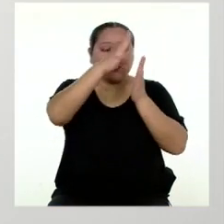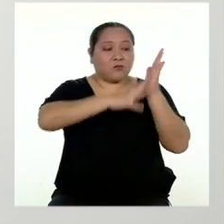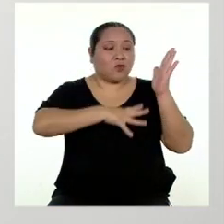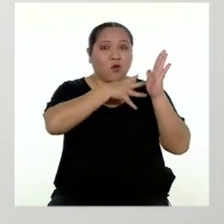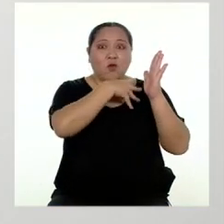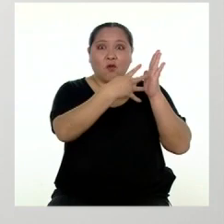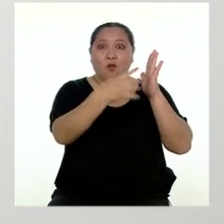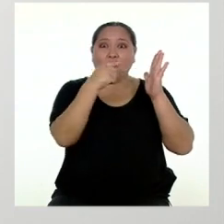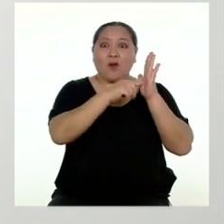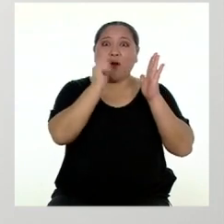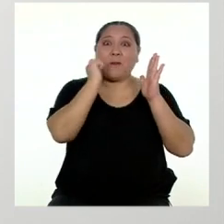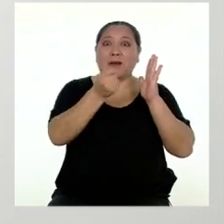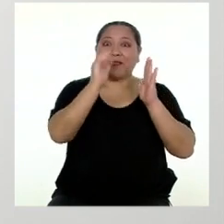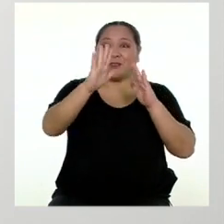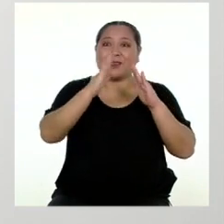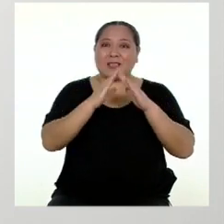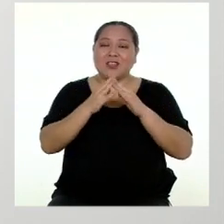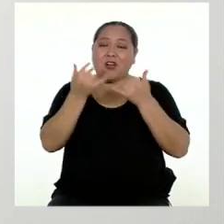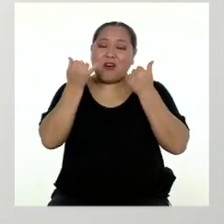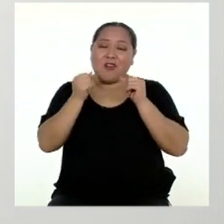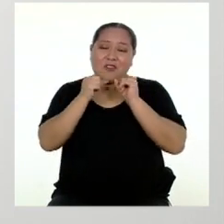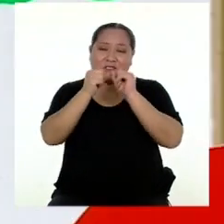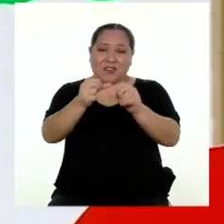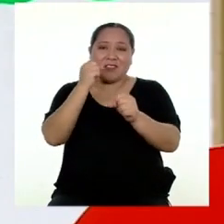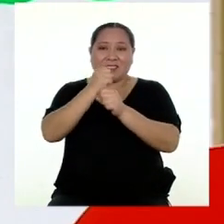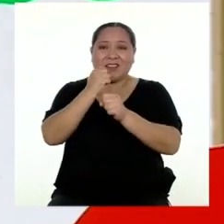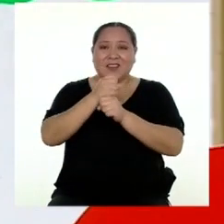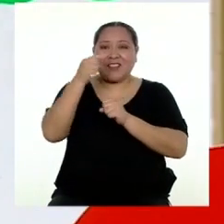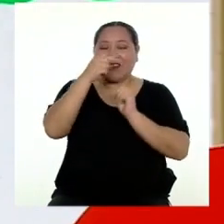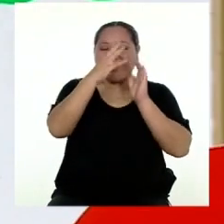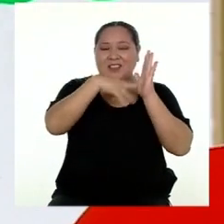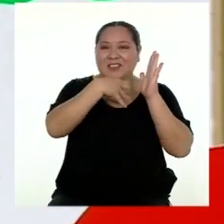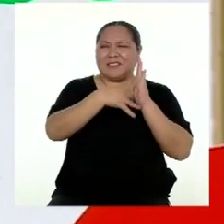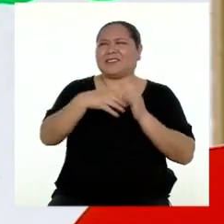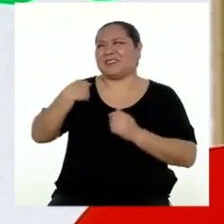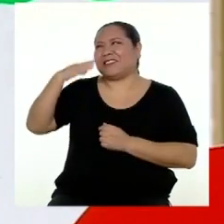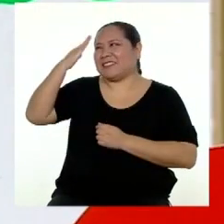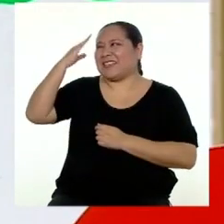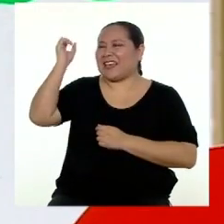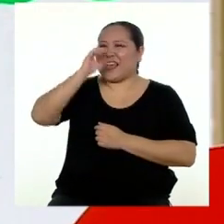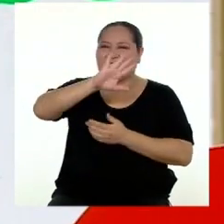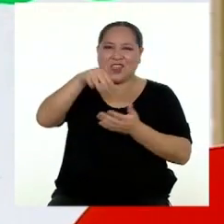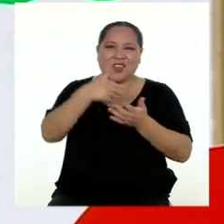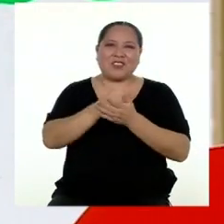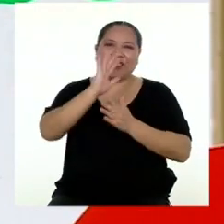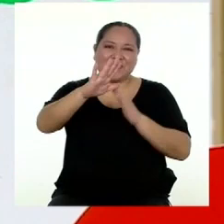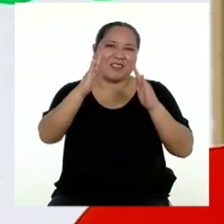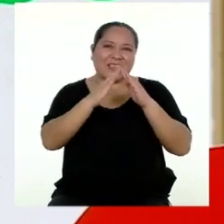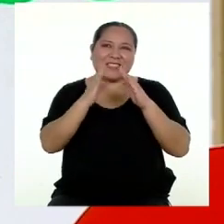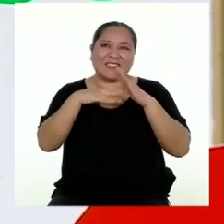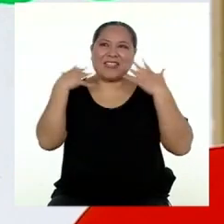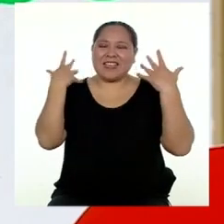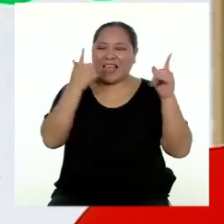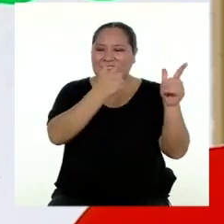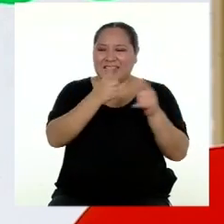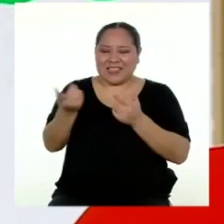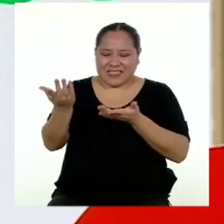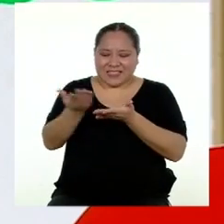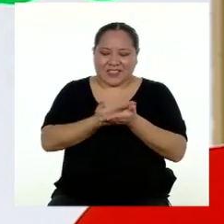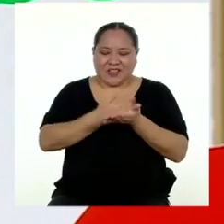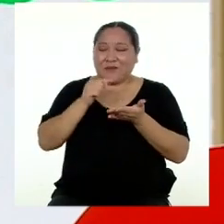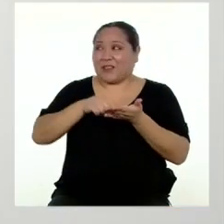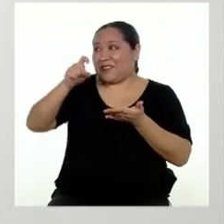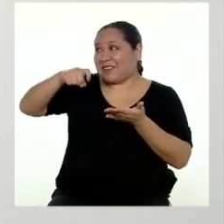mágicos en casa porque el día de hoy seguiremos trabajando con él. Estoy segura de que todas y todos en casita lo tenemos a la mano para cuando